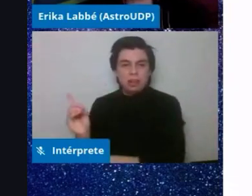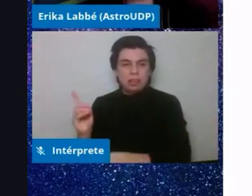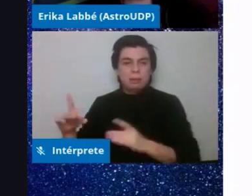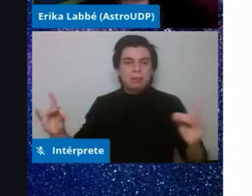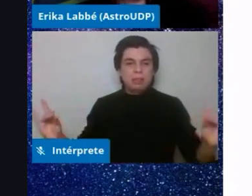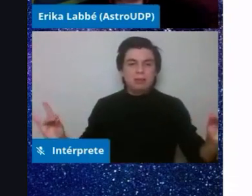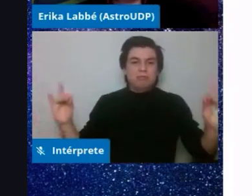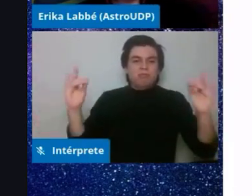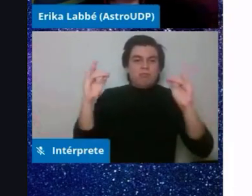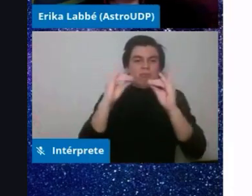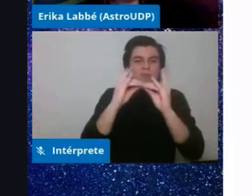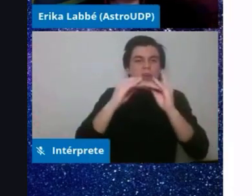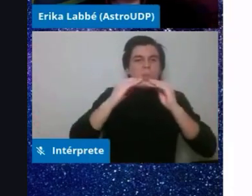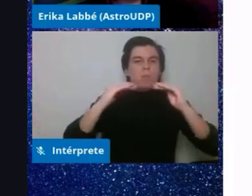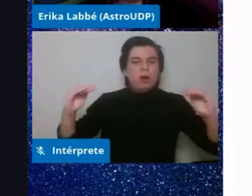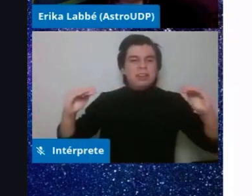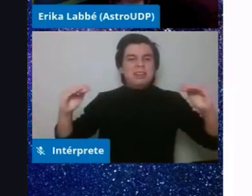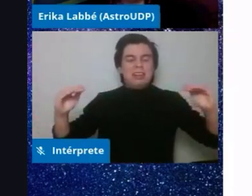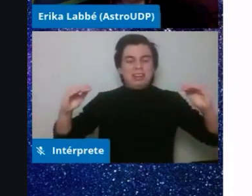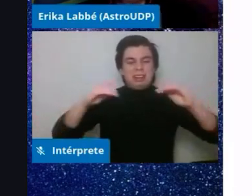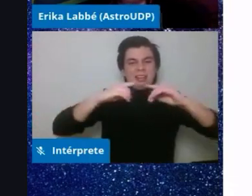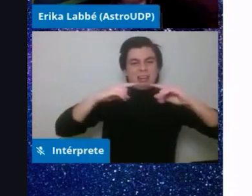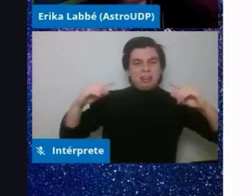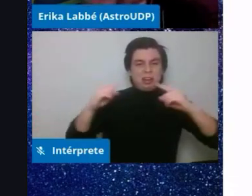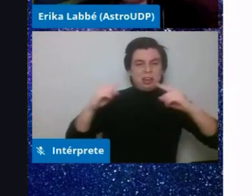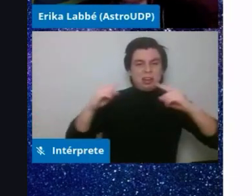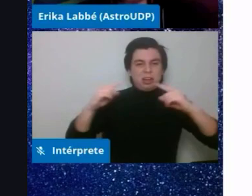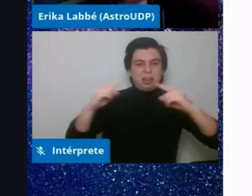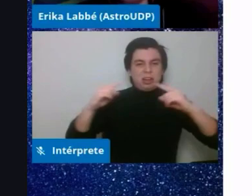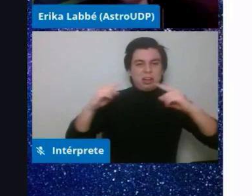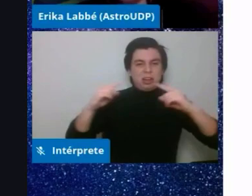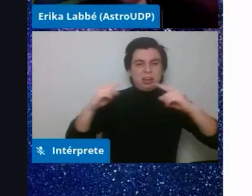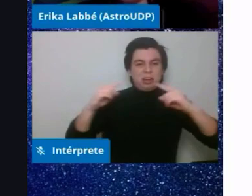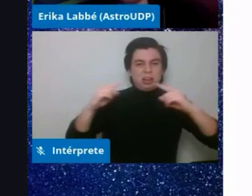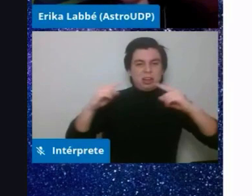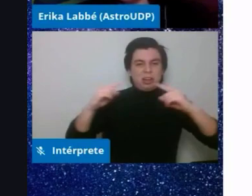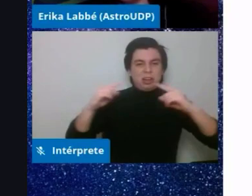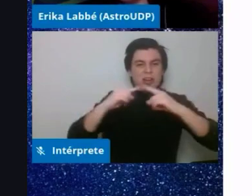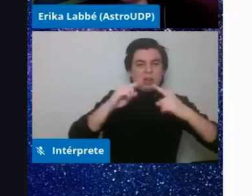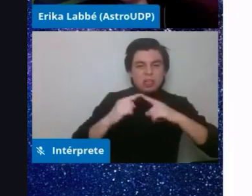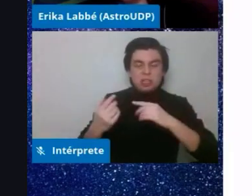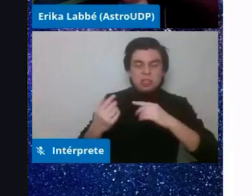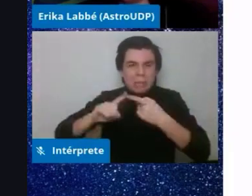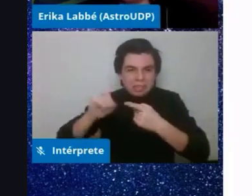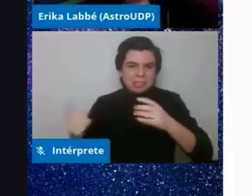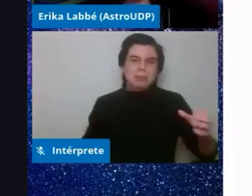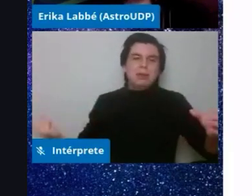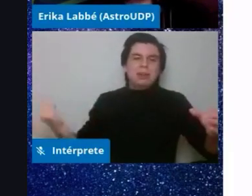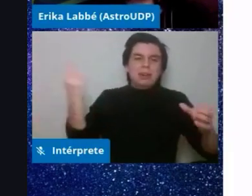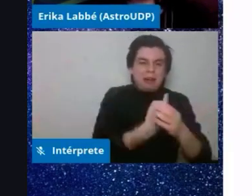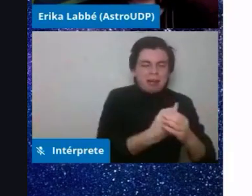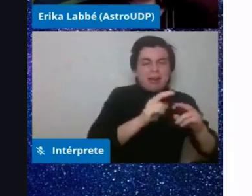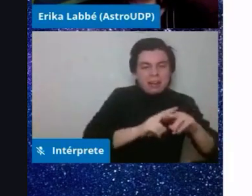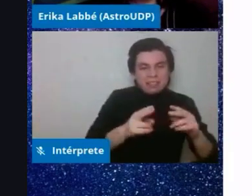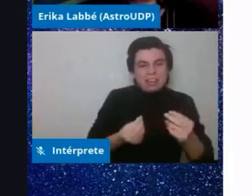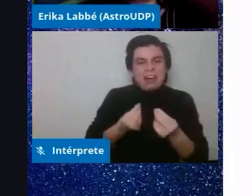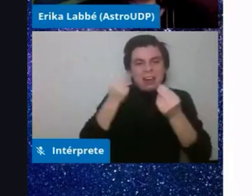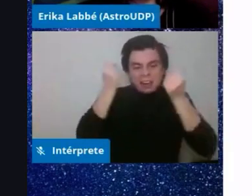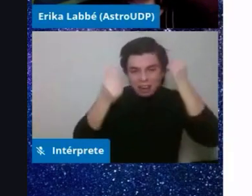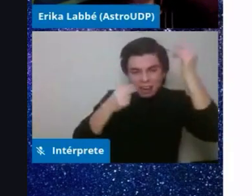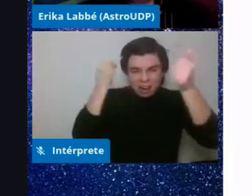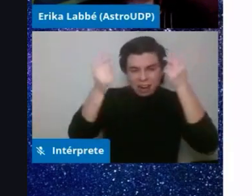también participen en esta creación, ¿sí? Y finalmente es algo lógico. Como les digo, hay que reconocer